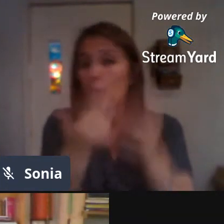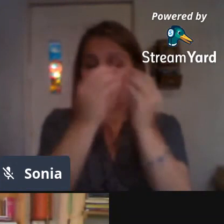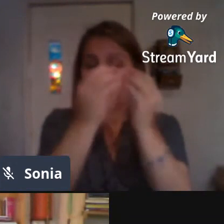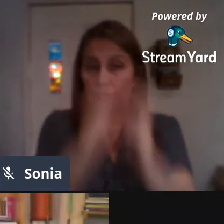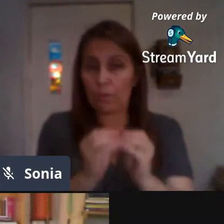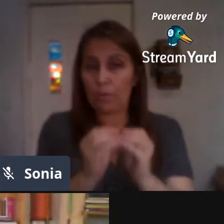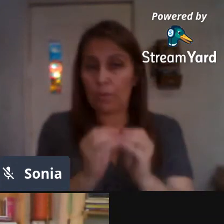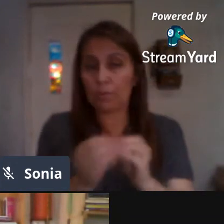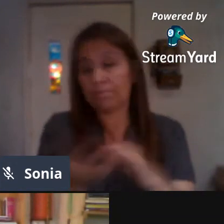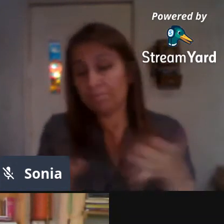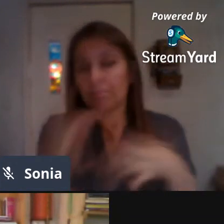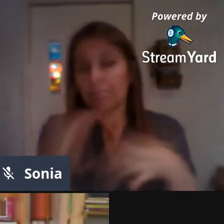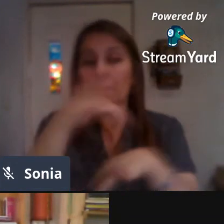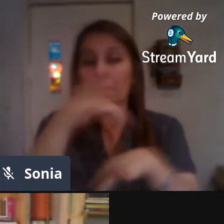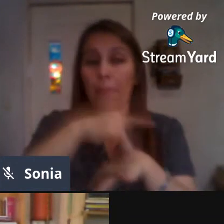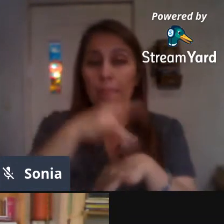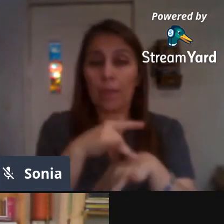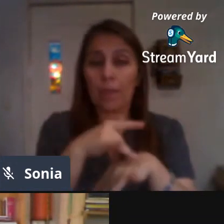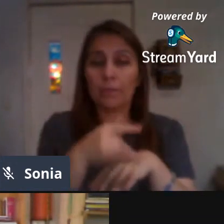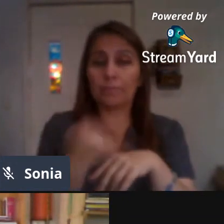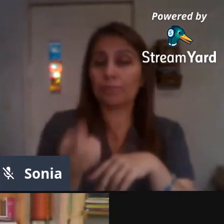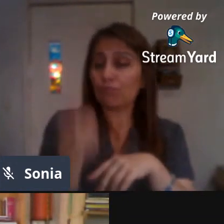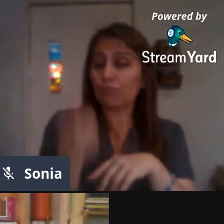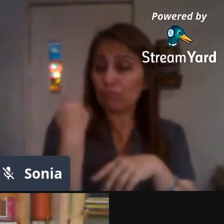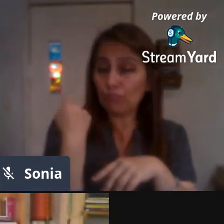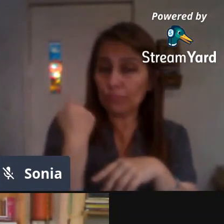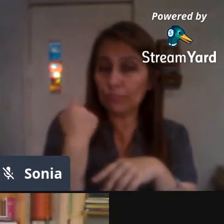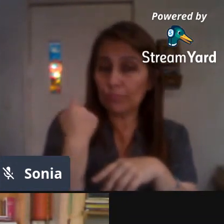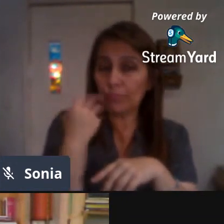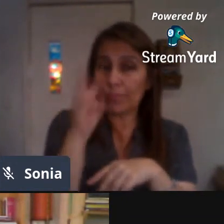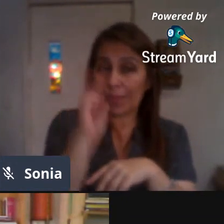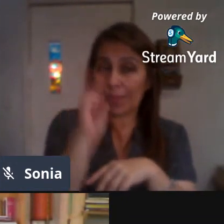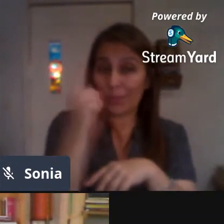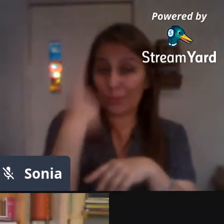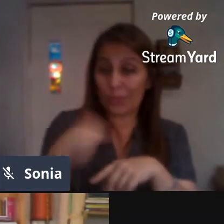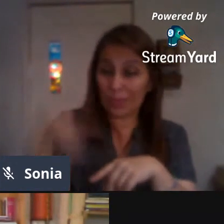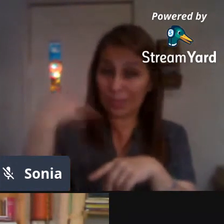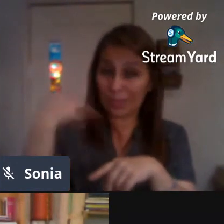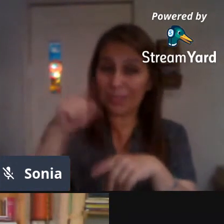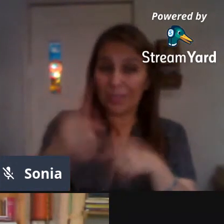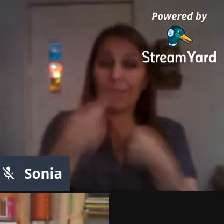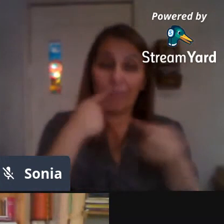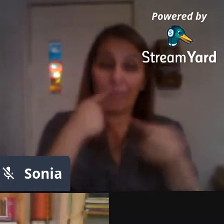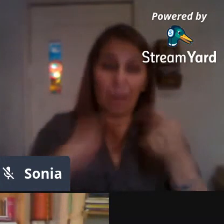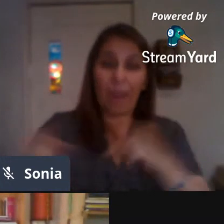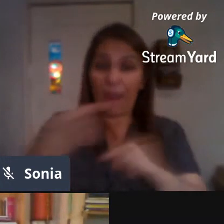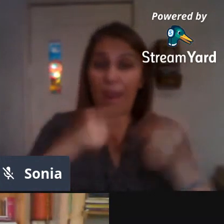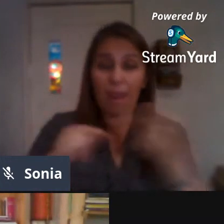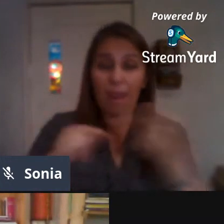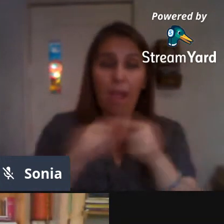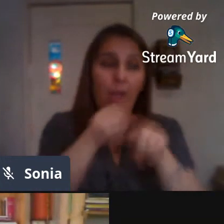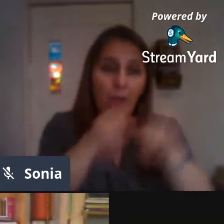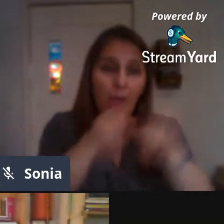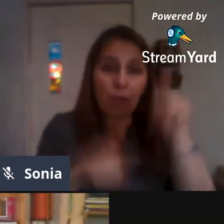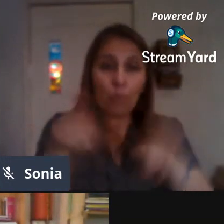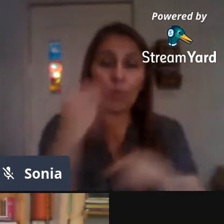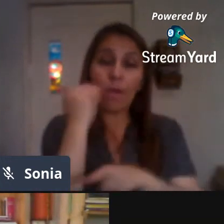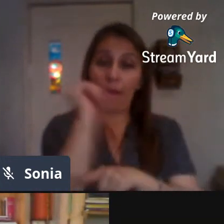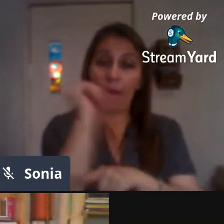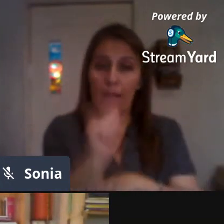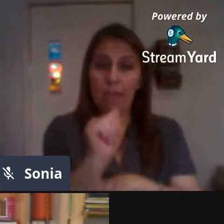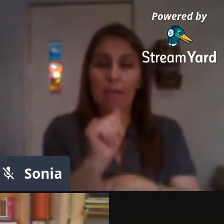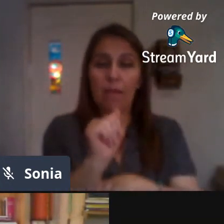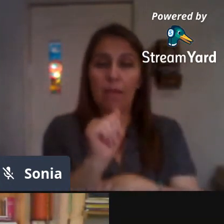nos hablaba hace 8 días precisamente en estos diálogos de cómo algunas mujeres algunas mujeres y algunas mujeres